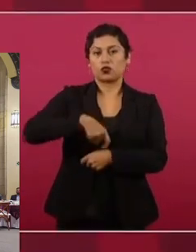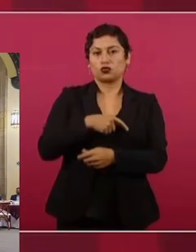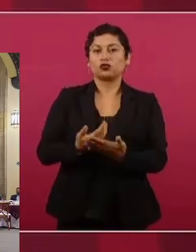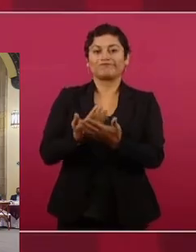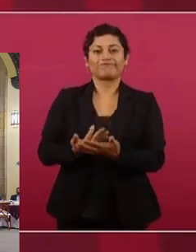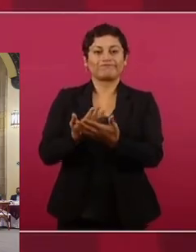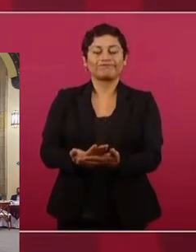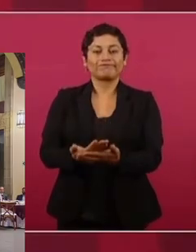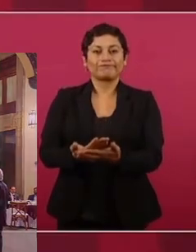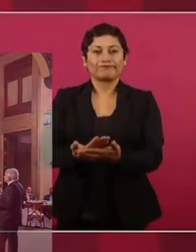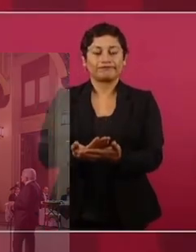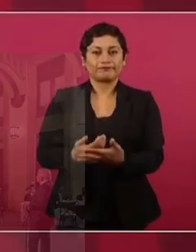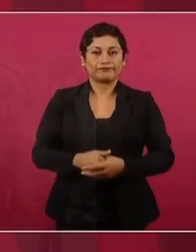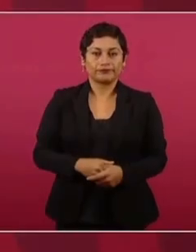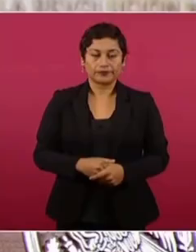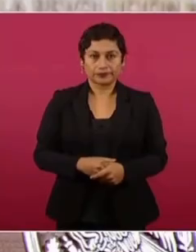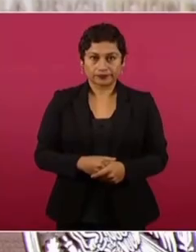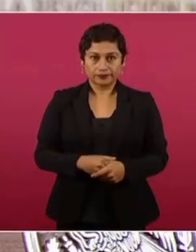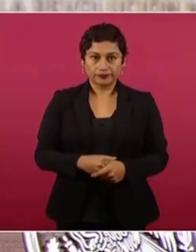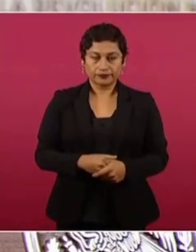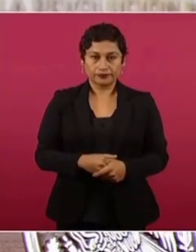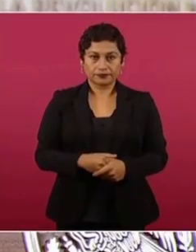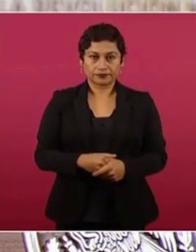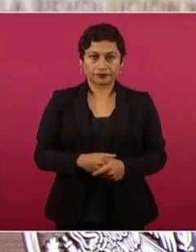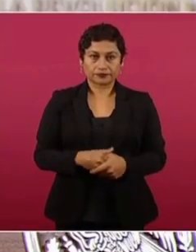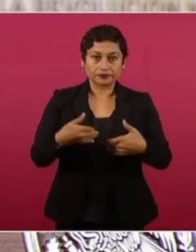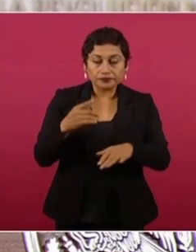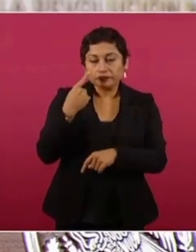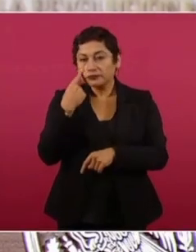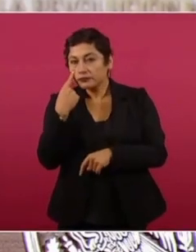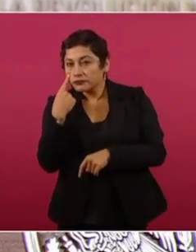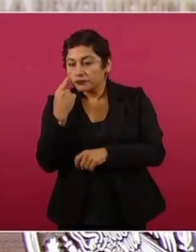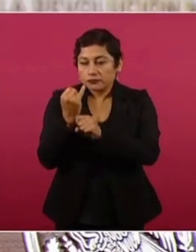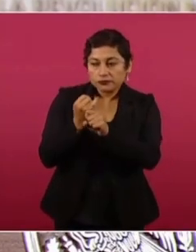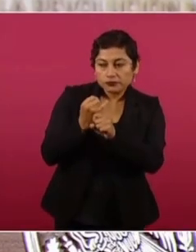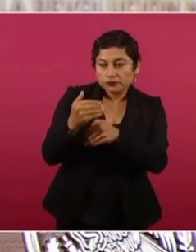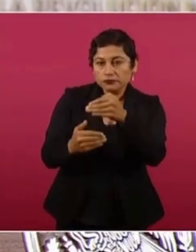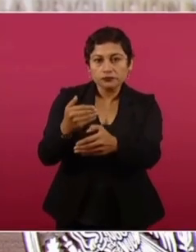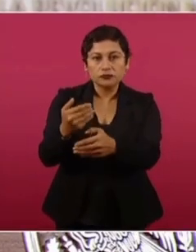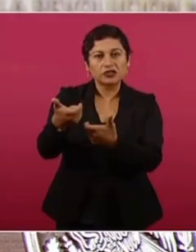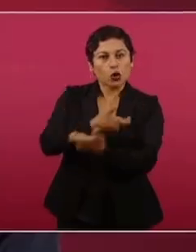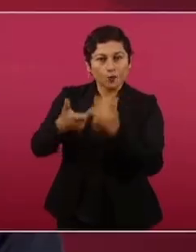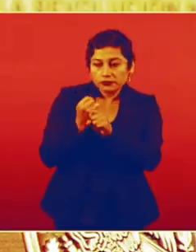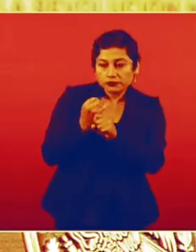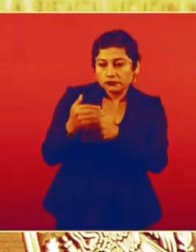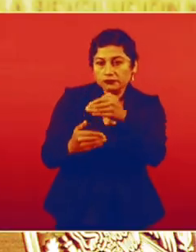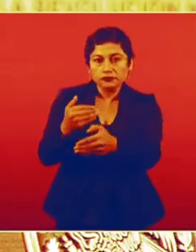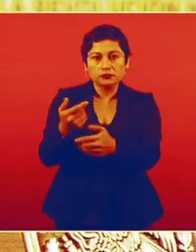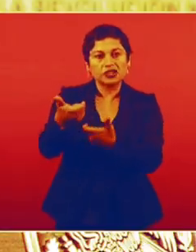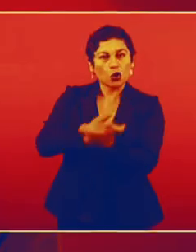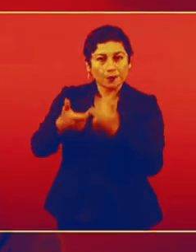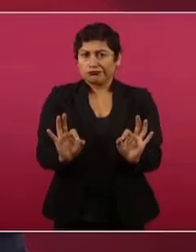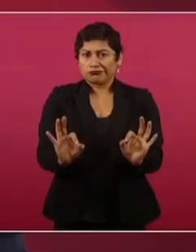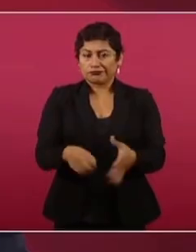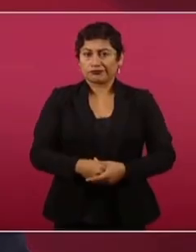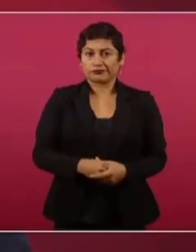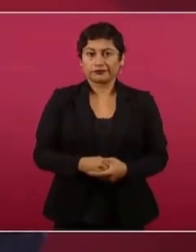cómo se continúa comportando la economía. verdad, estamos muy bien, estamos muy bien.